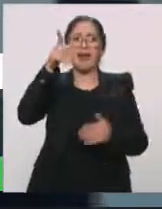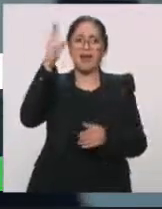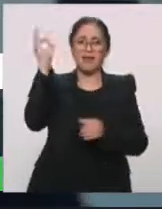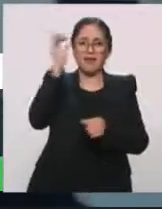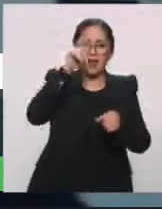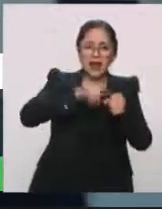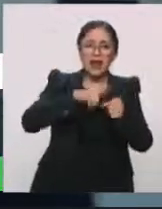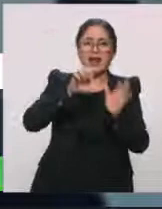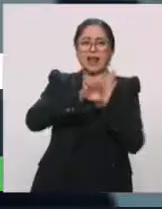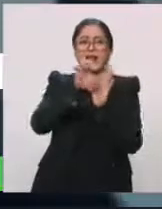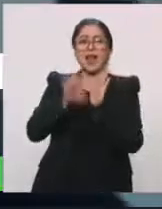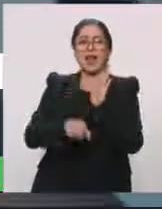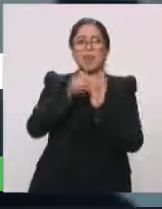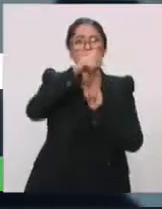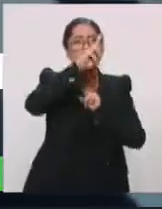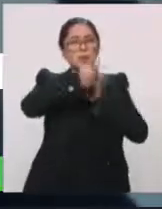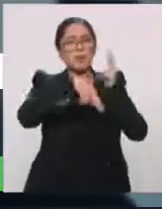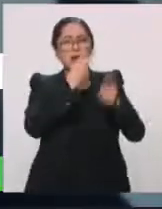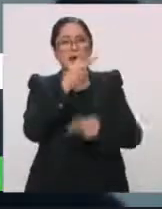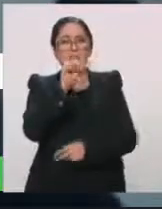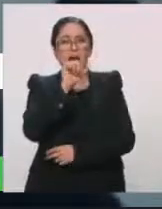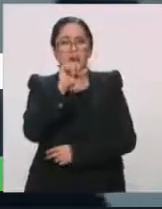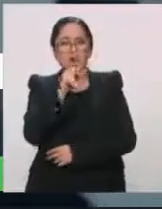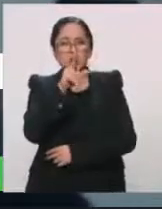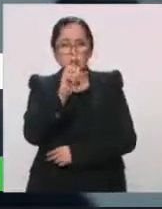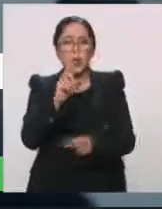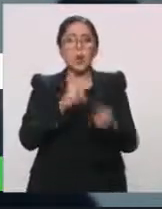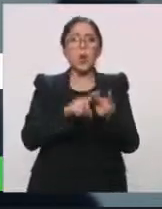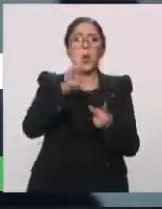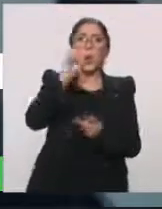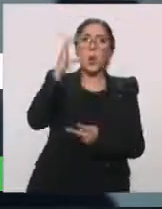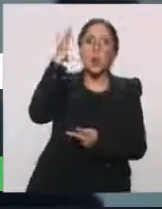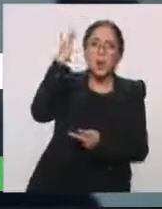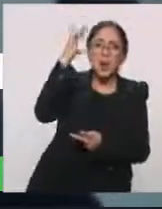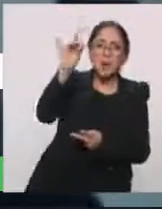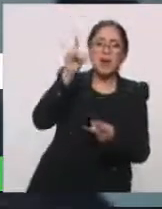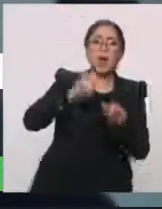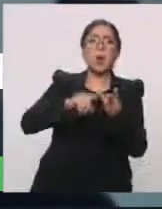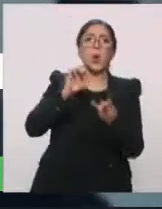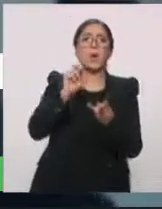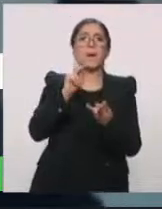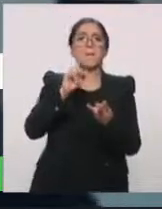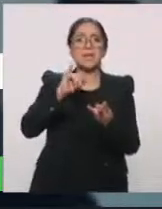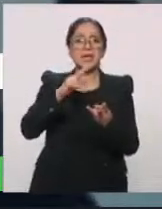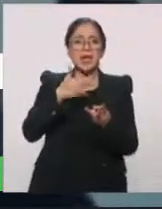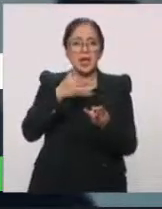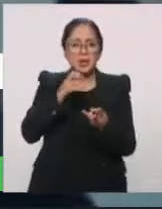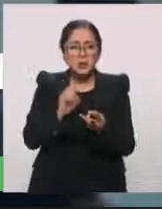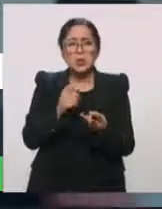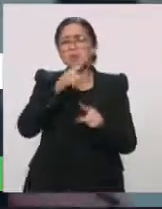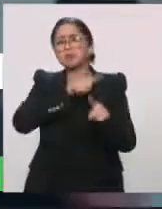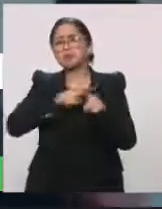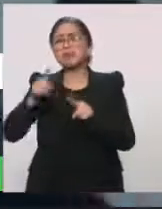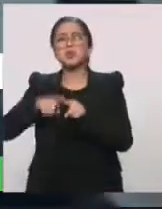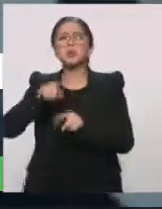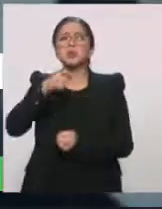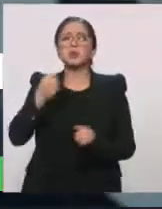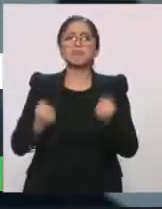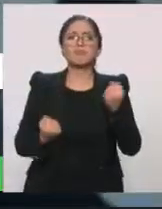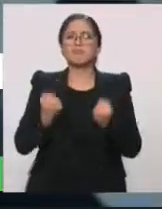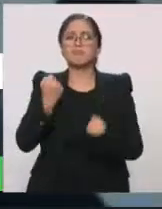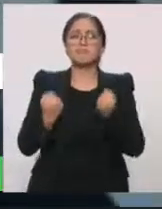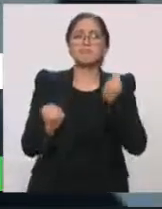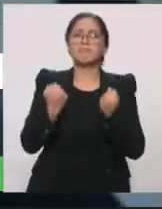federales, por ejemplo, hacia la Jusco, sea por la de Cuernavaca o por la de Picacho, o hasta, en fin, y uno va notando,